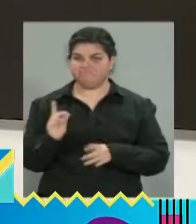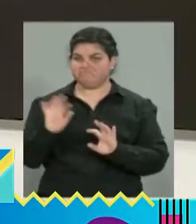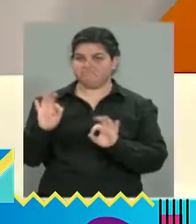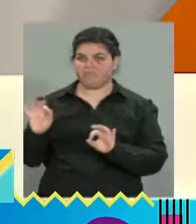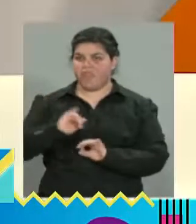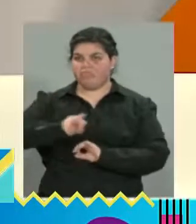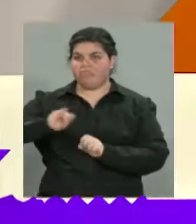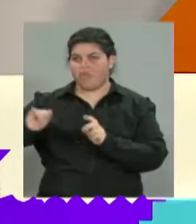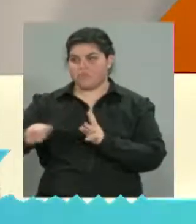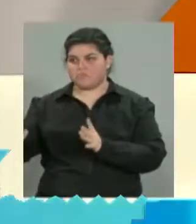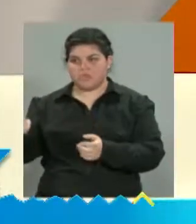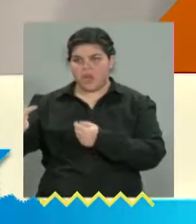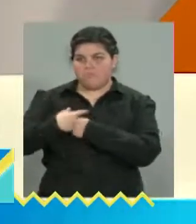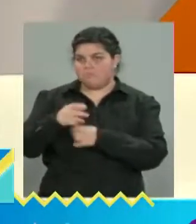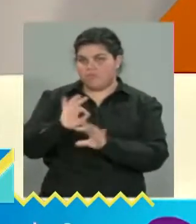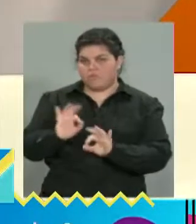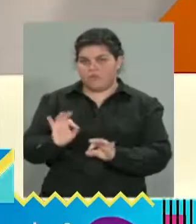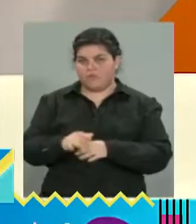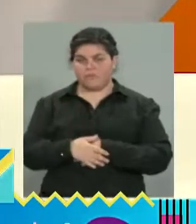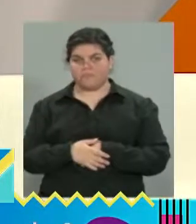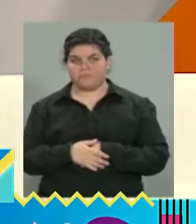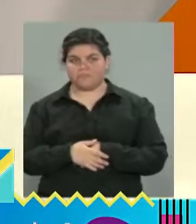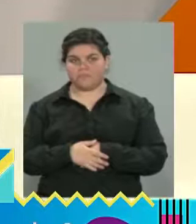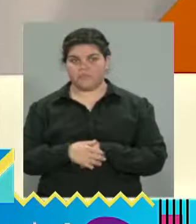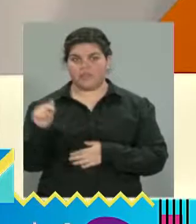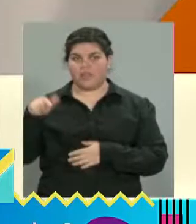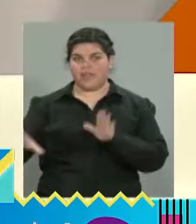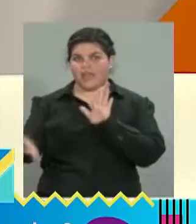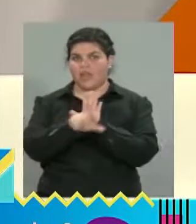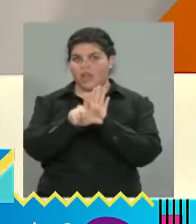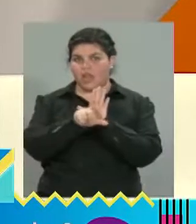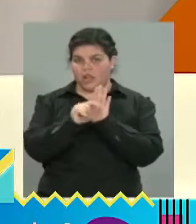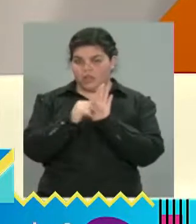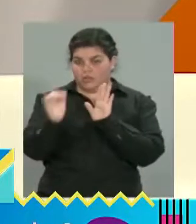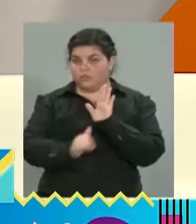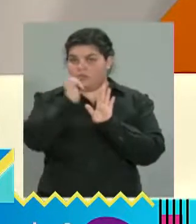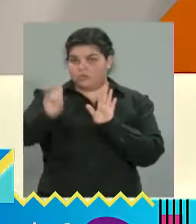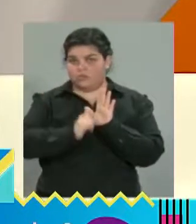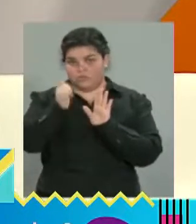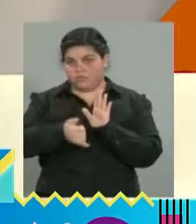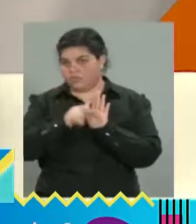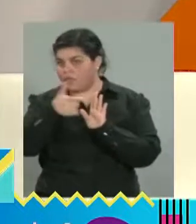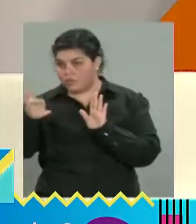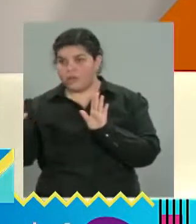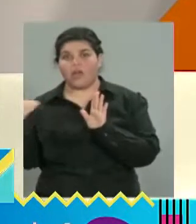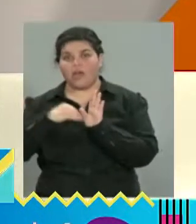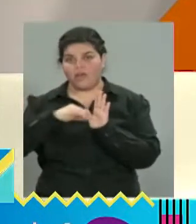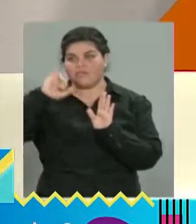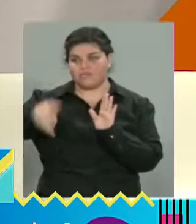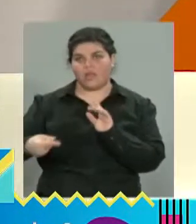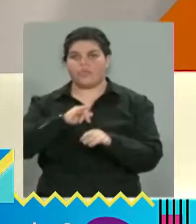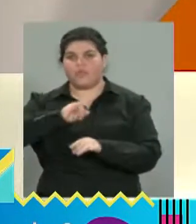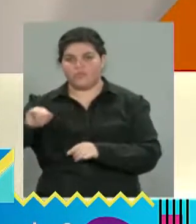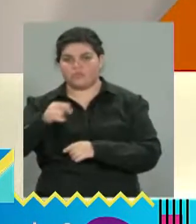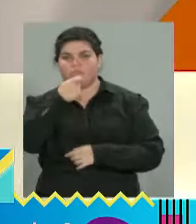denuncia. En general los casos de discriminación son los que no refleja tan claro la ley. Sí, creo dos